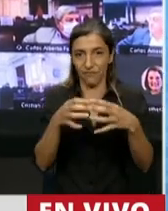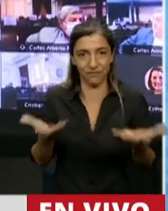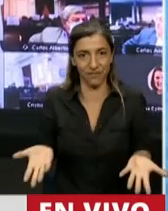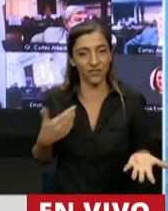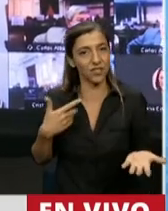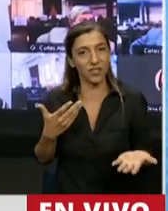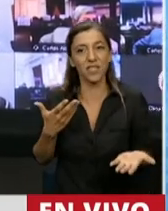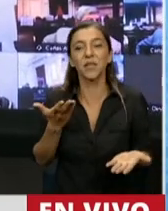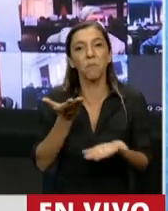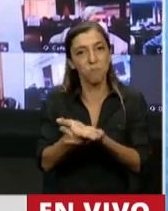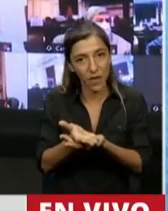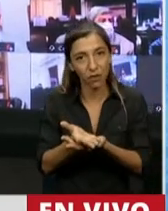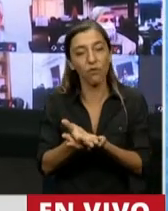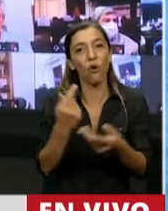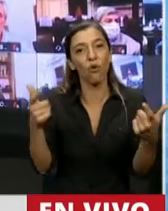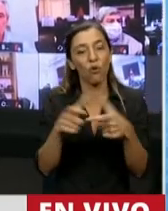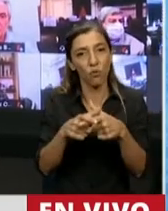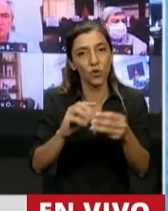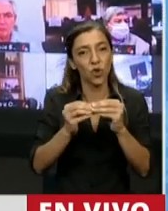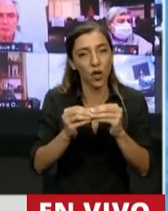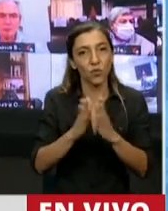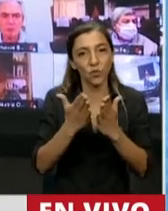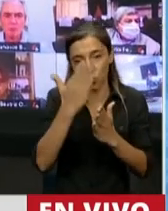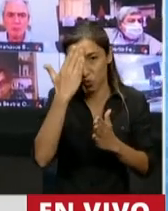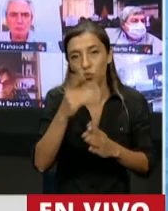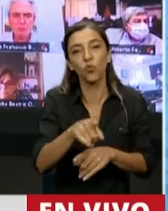a la Comisión de Asuntos Constitucionales de este